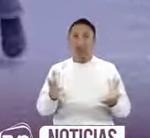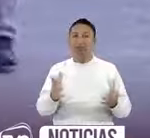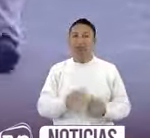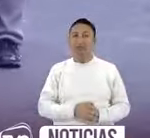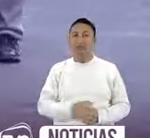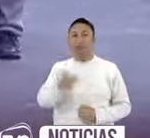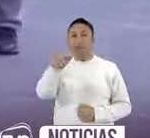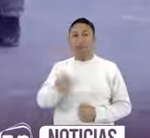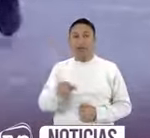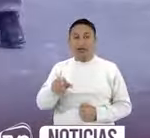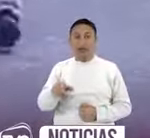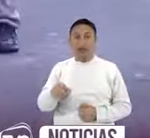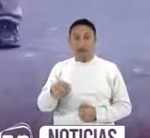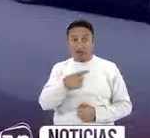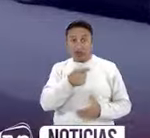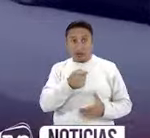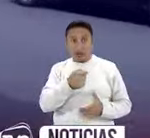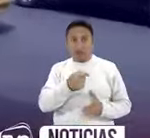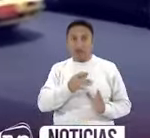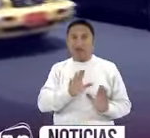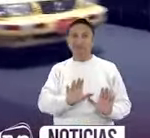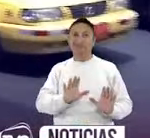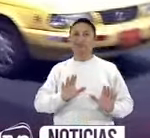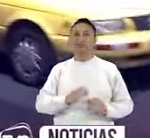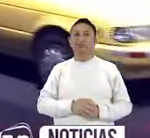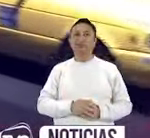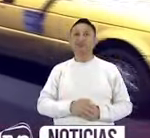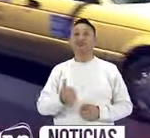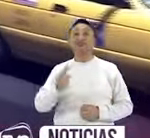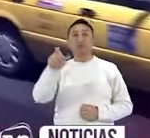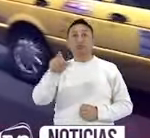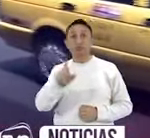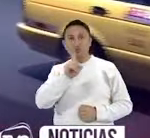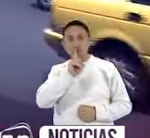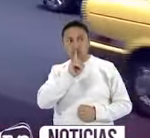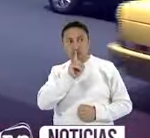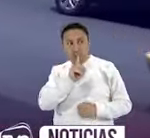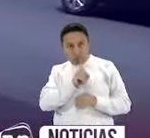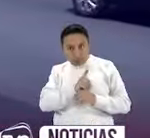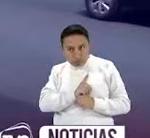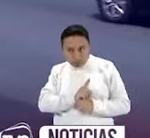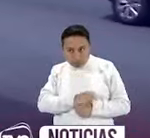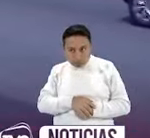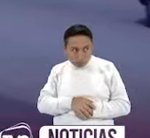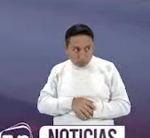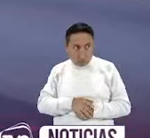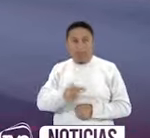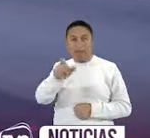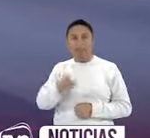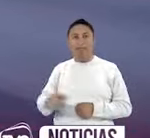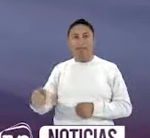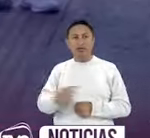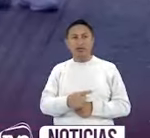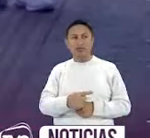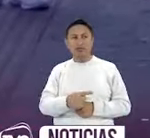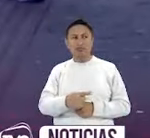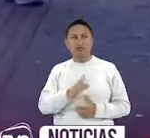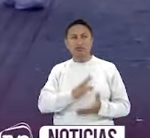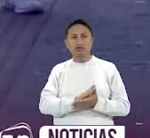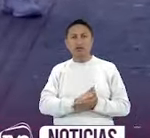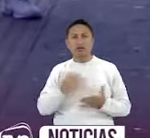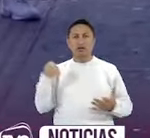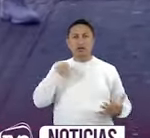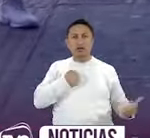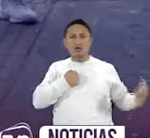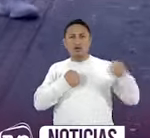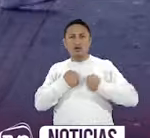da miedo comprar. En la parada se camuflan también los delincuentes, por eso ciudadanos caminan por aquí con las mochilas bien agarradas